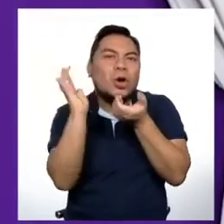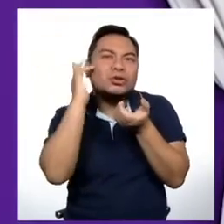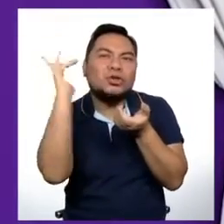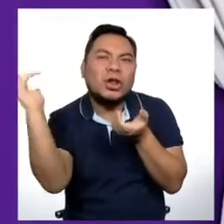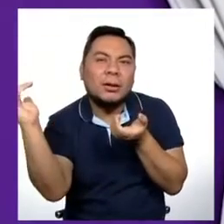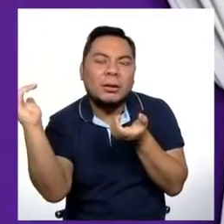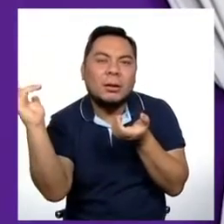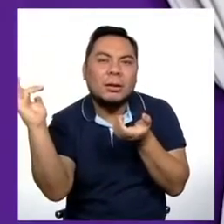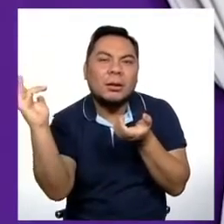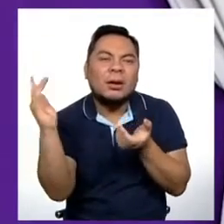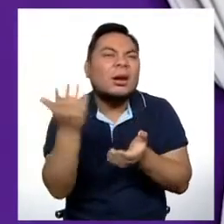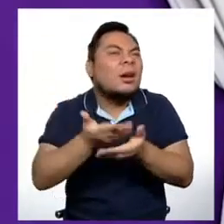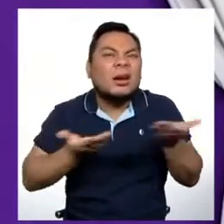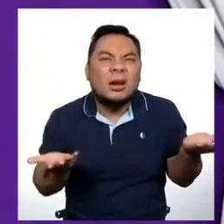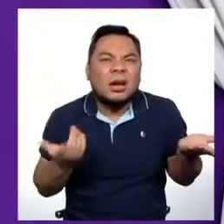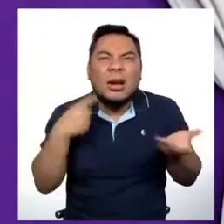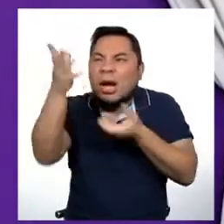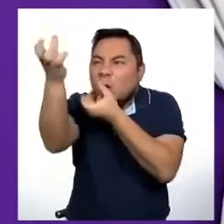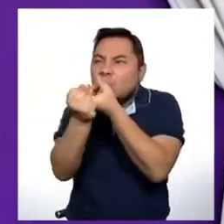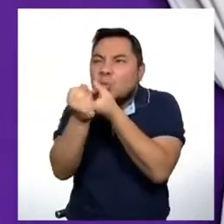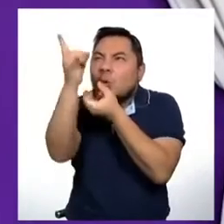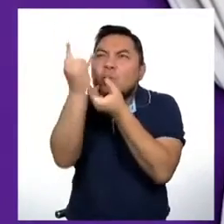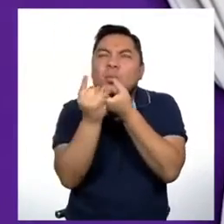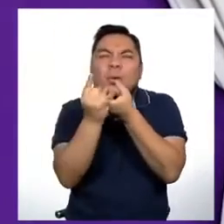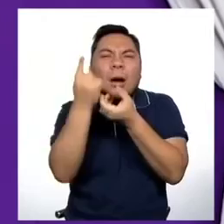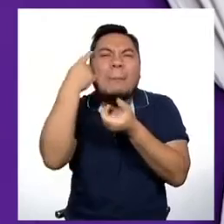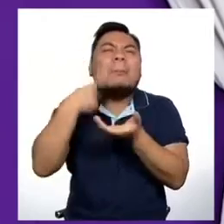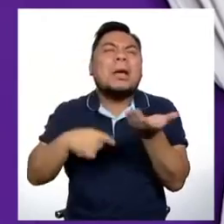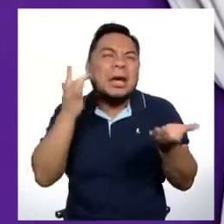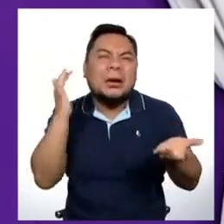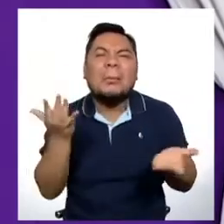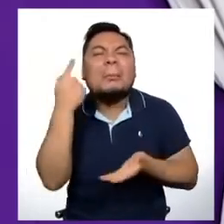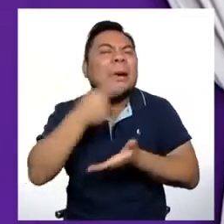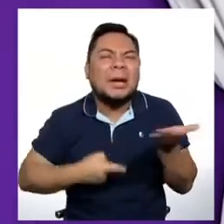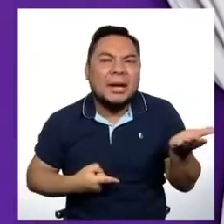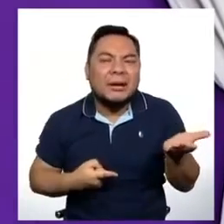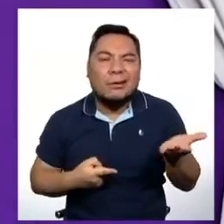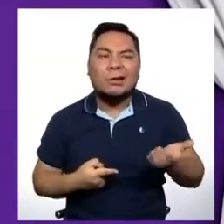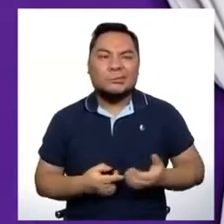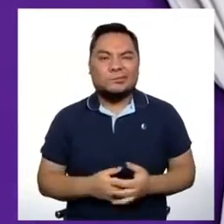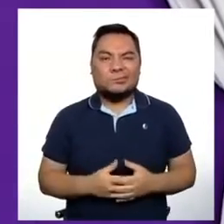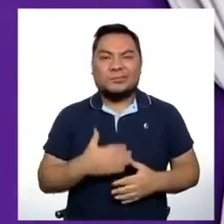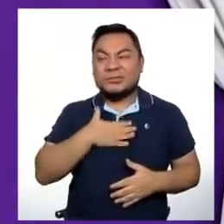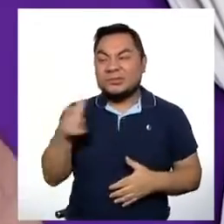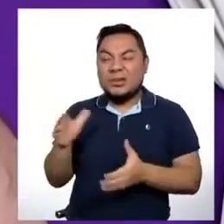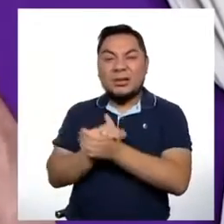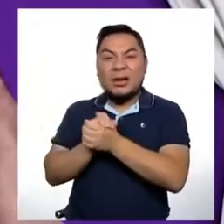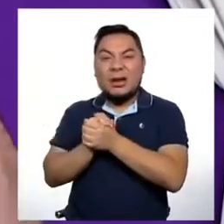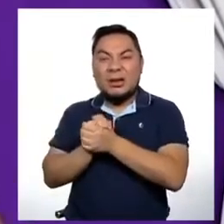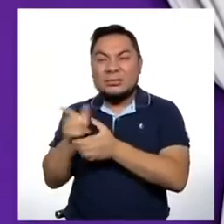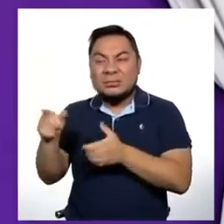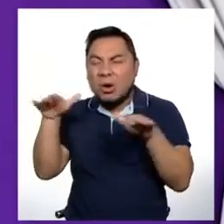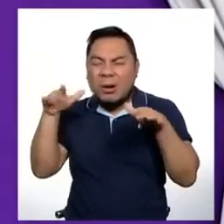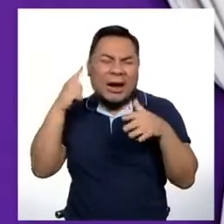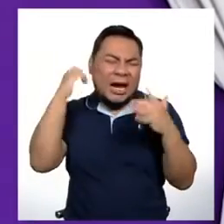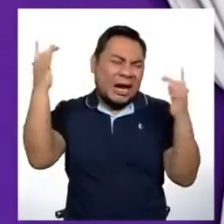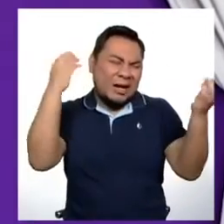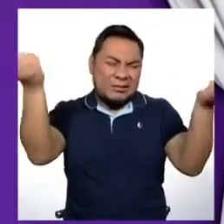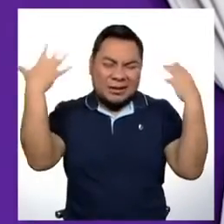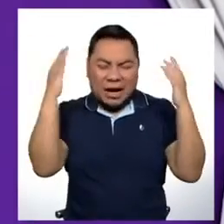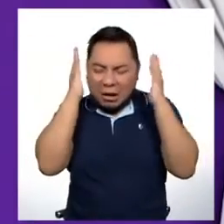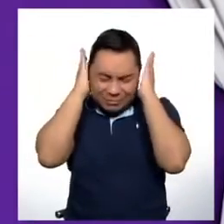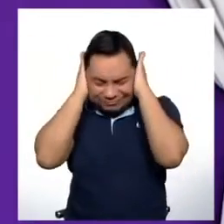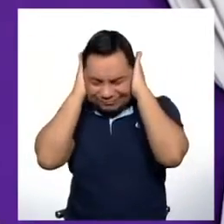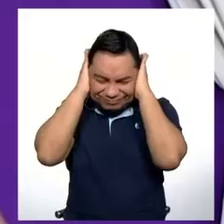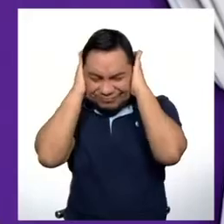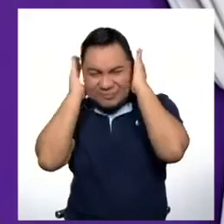¿Qué? ¿Para qué atrapo sonidos? Oh, es que mi amigo perroso está muy aturdido con tanto ruido.